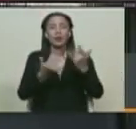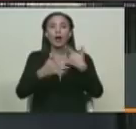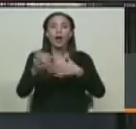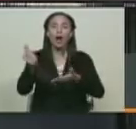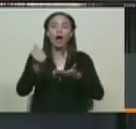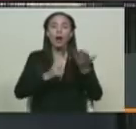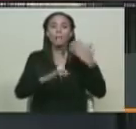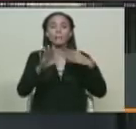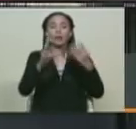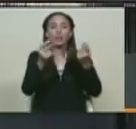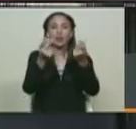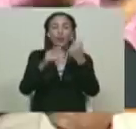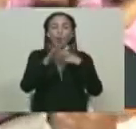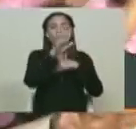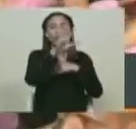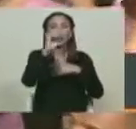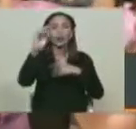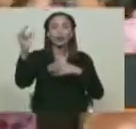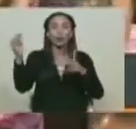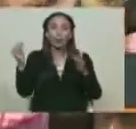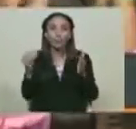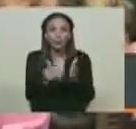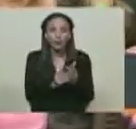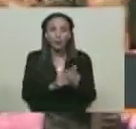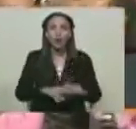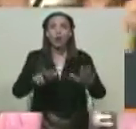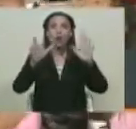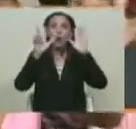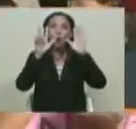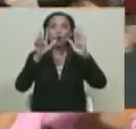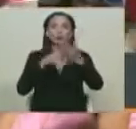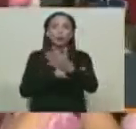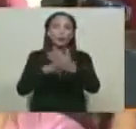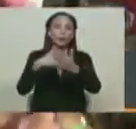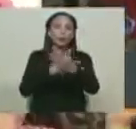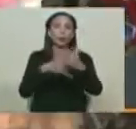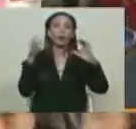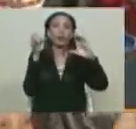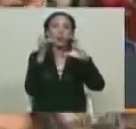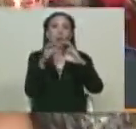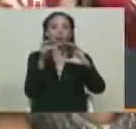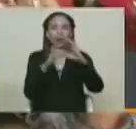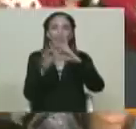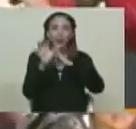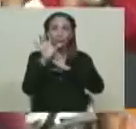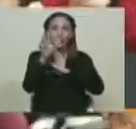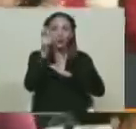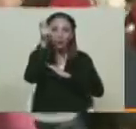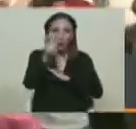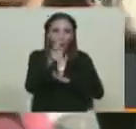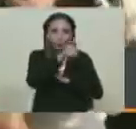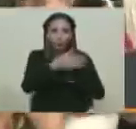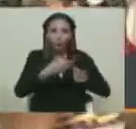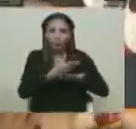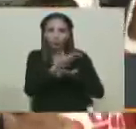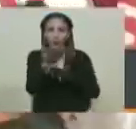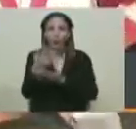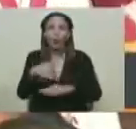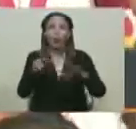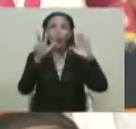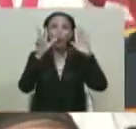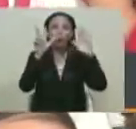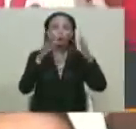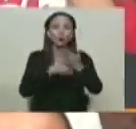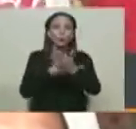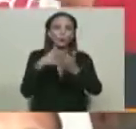de 500.000 bolívares para 8 millones de carnetizados arrancando el año. Protección